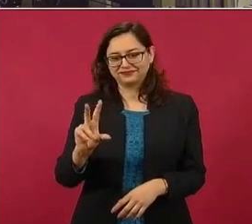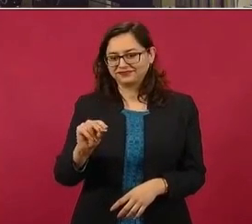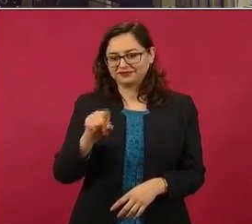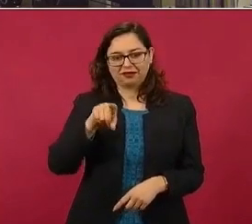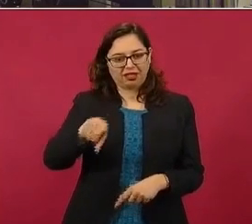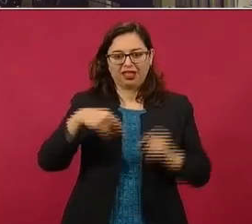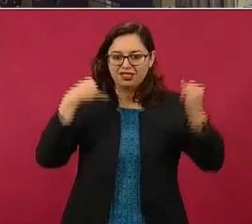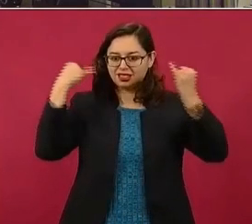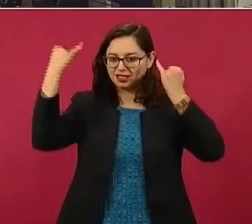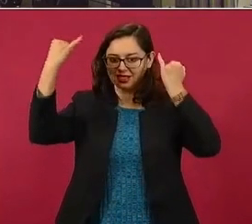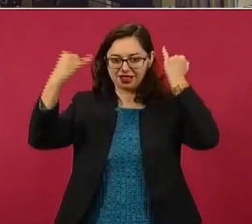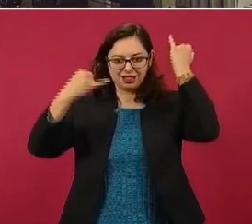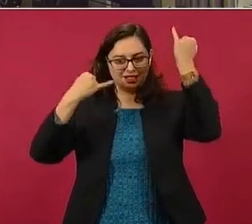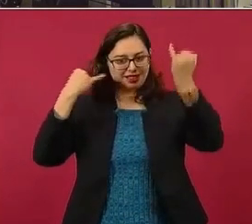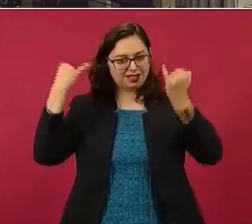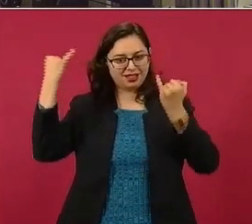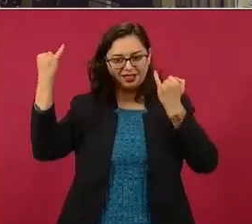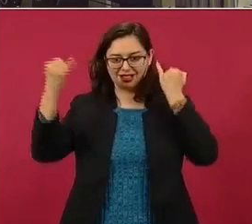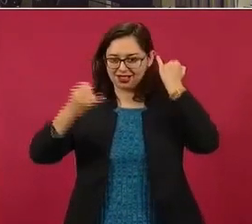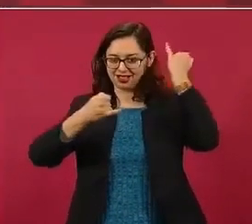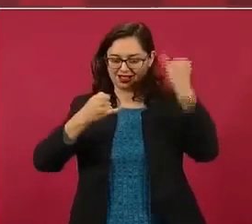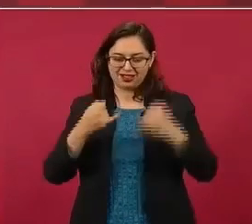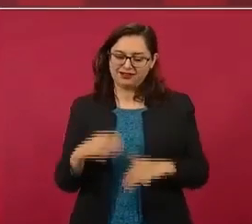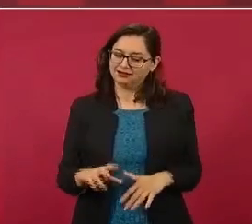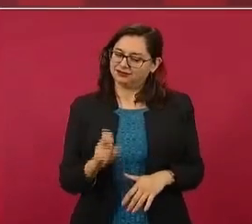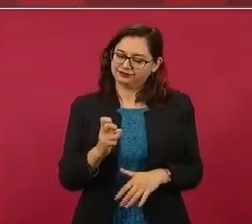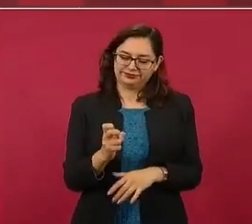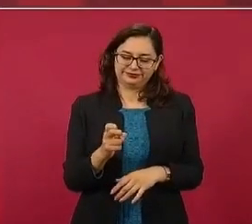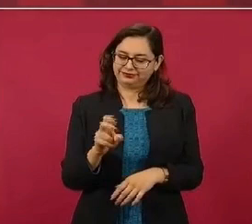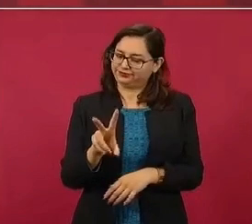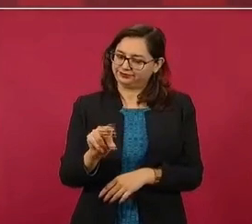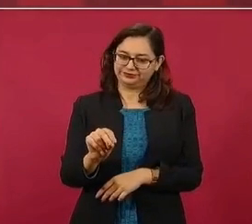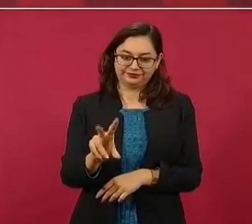Yo diría que